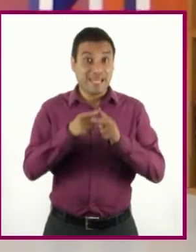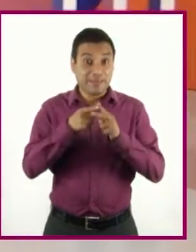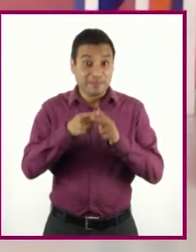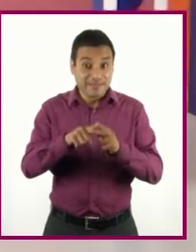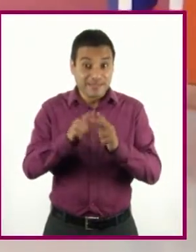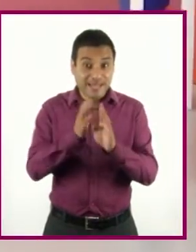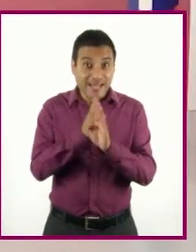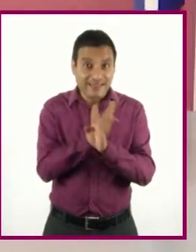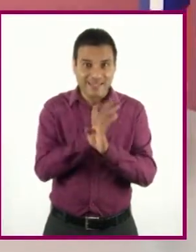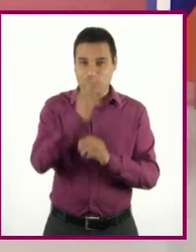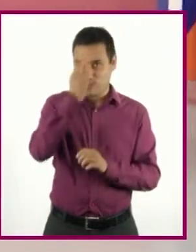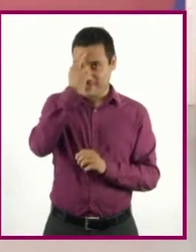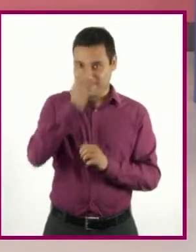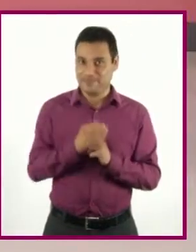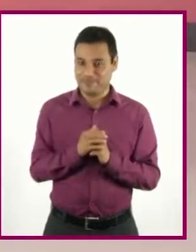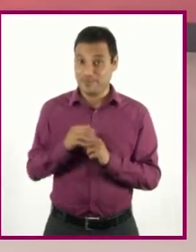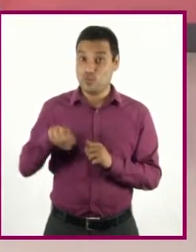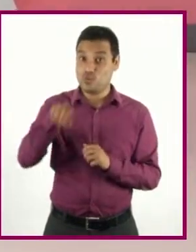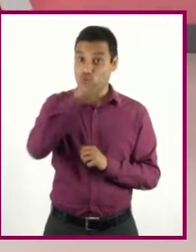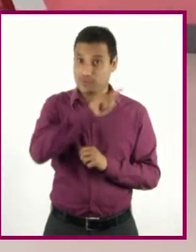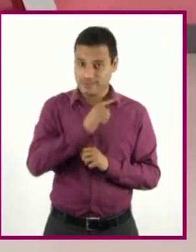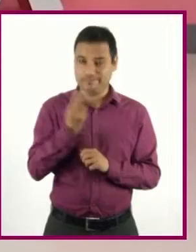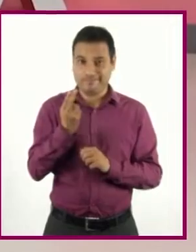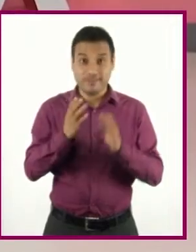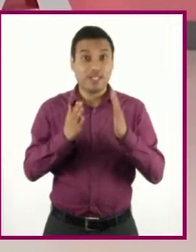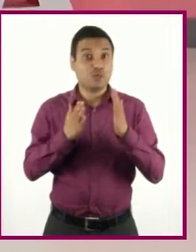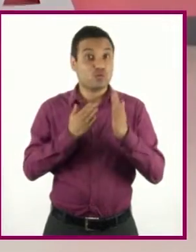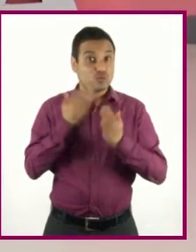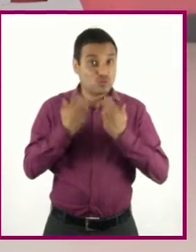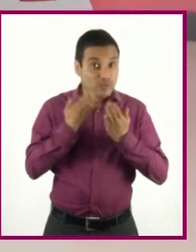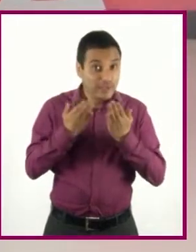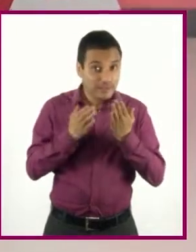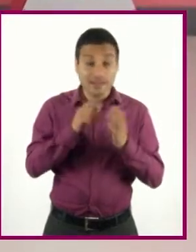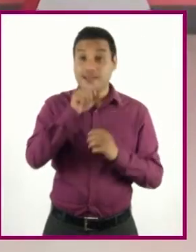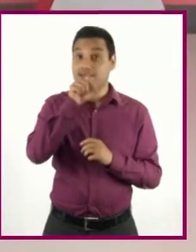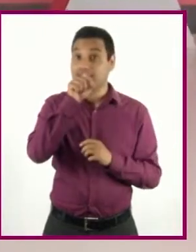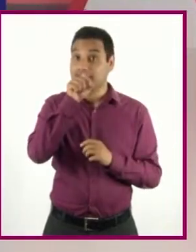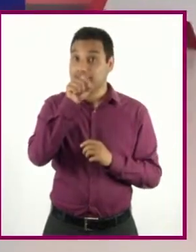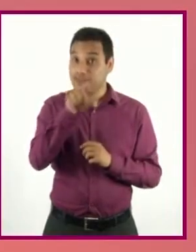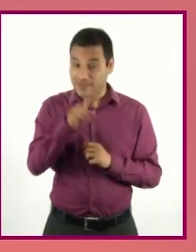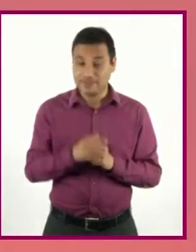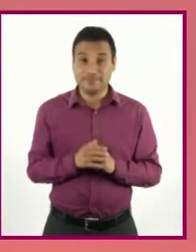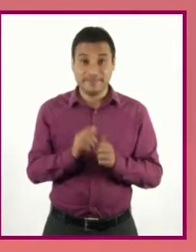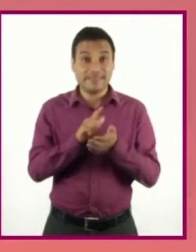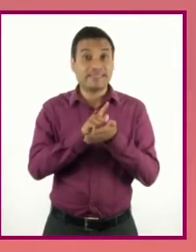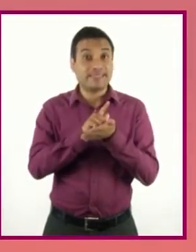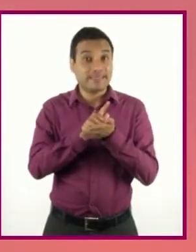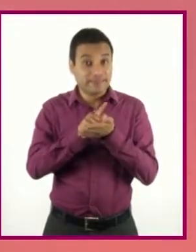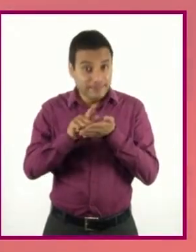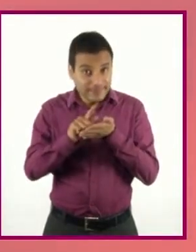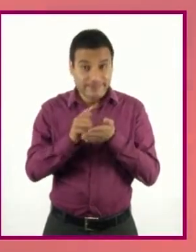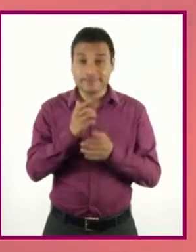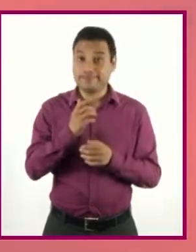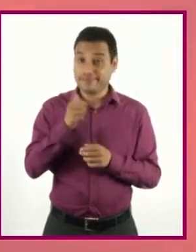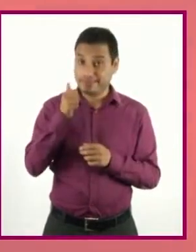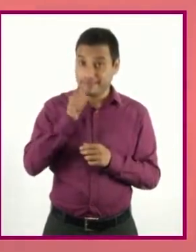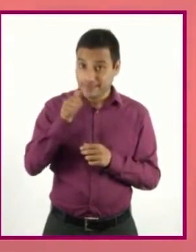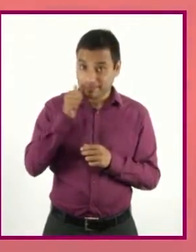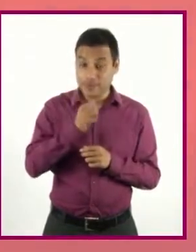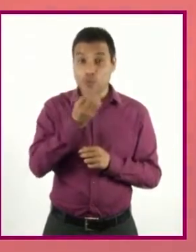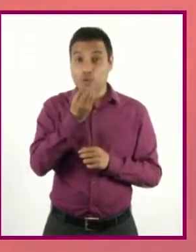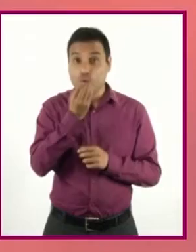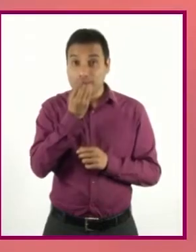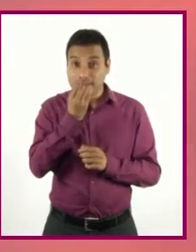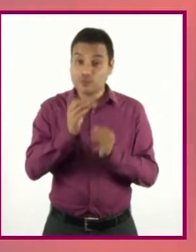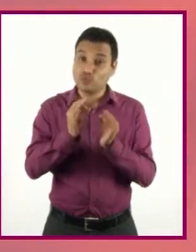iniciar, les recuerdo que a sus hábitos de estudio deben sumar buenos hábitos de higiene y alimentación, así como, dentro